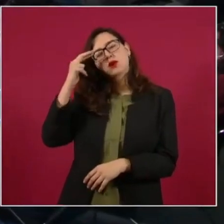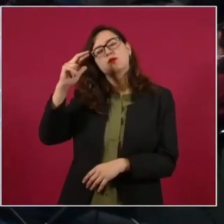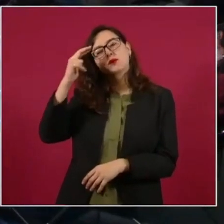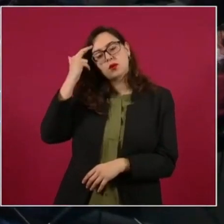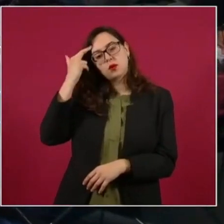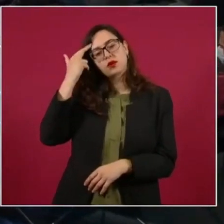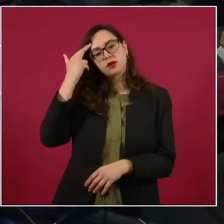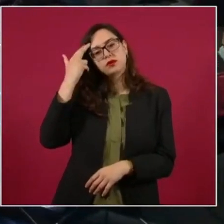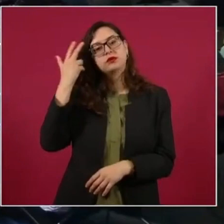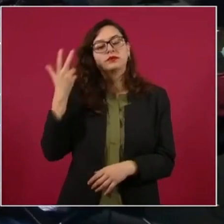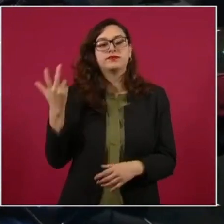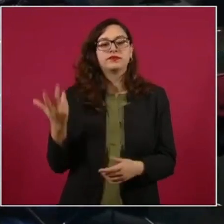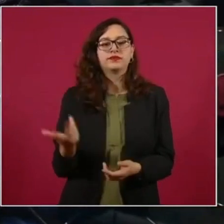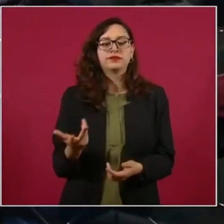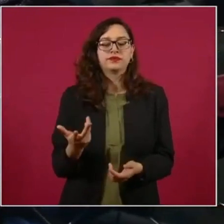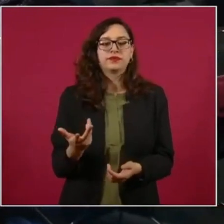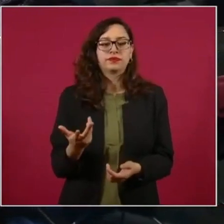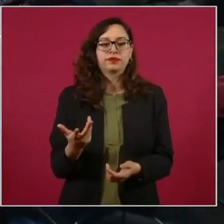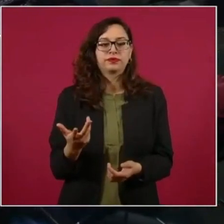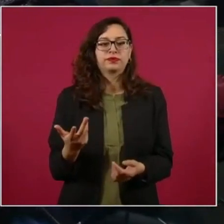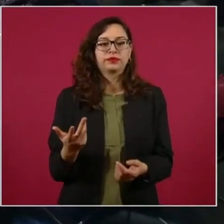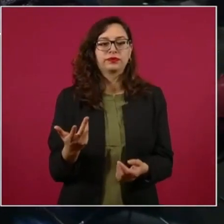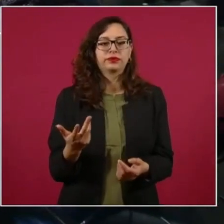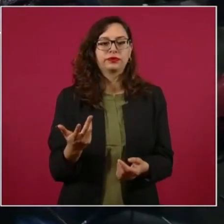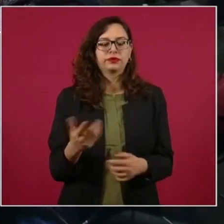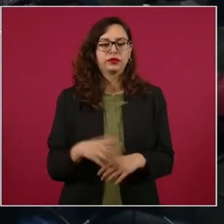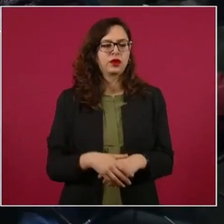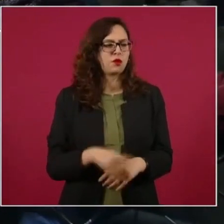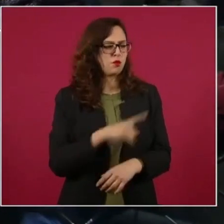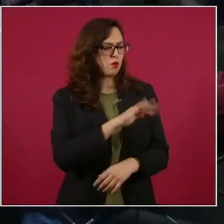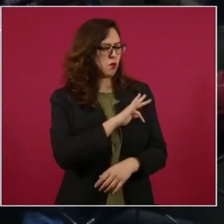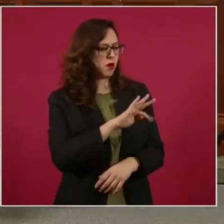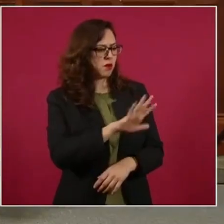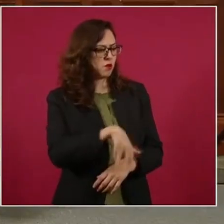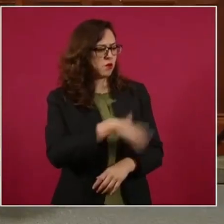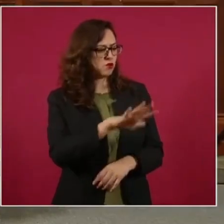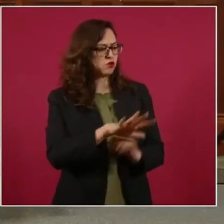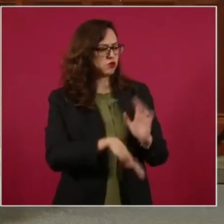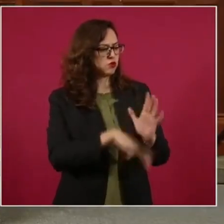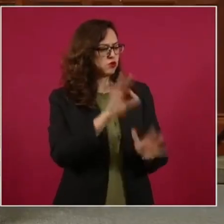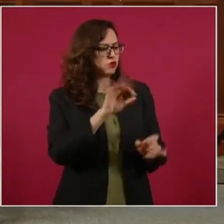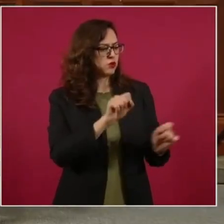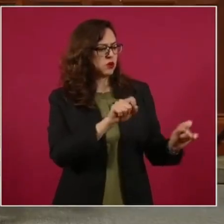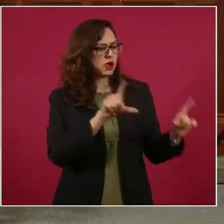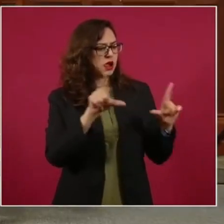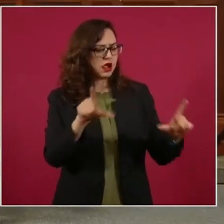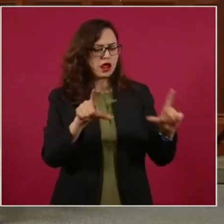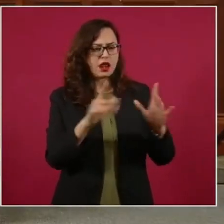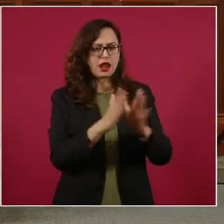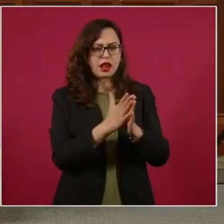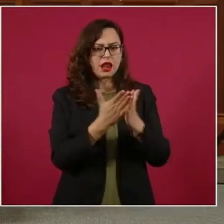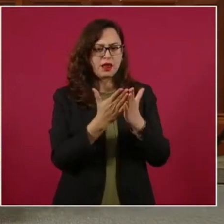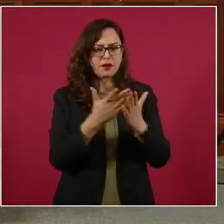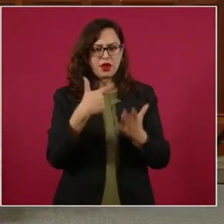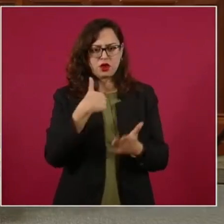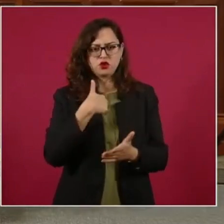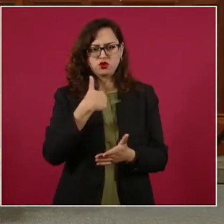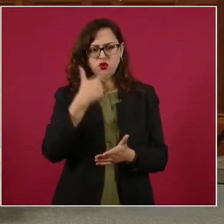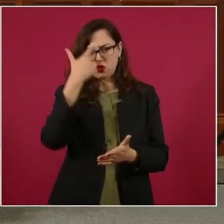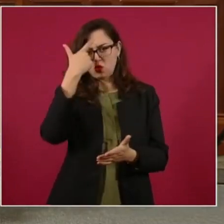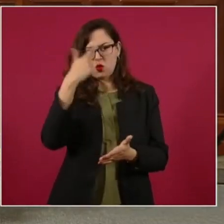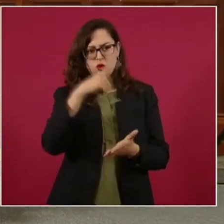Hay un documento. ¿Por qué no pones? Hay un libro que escribí que se